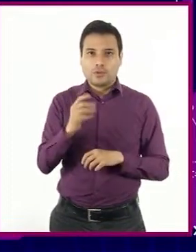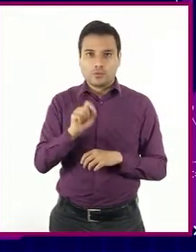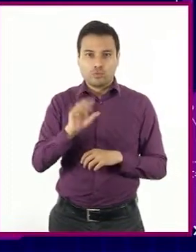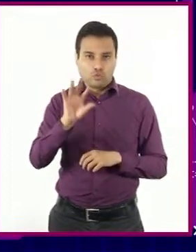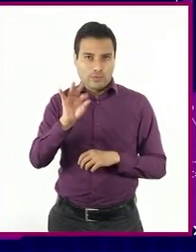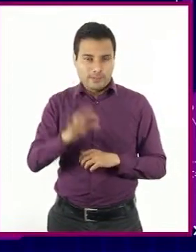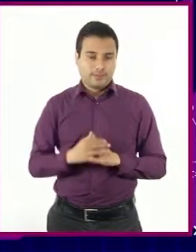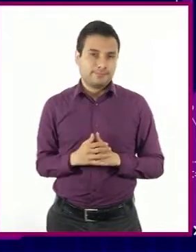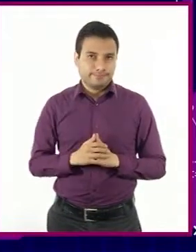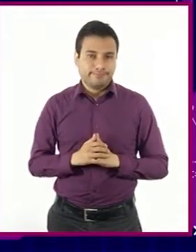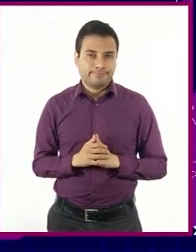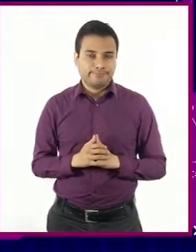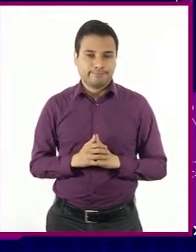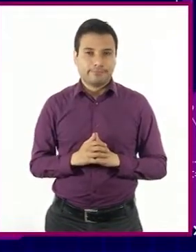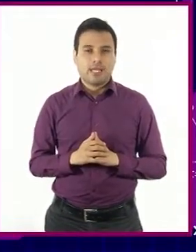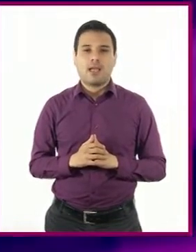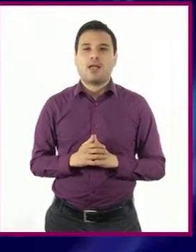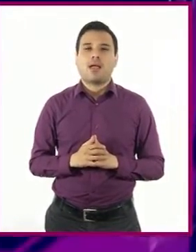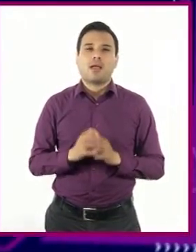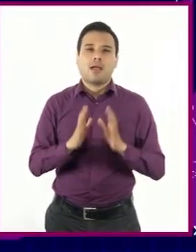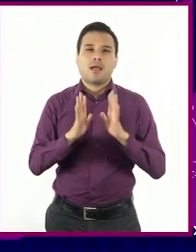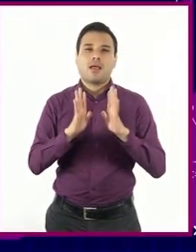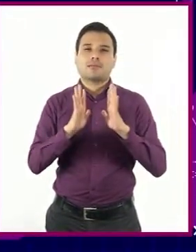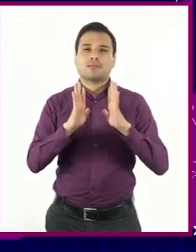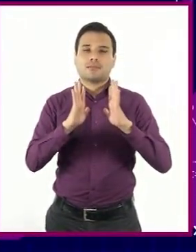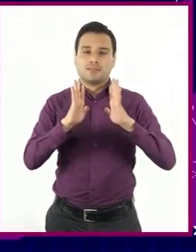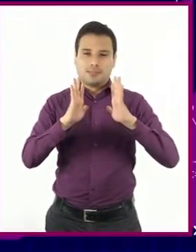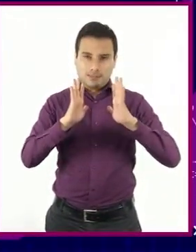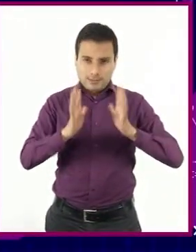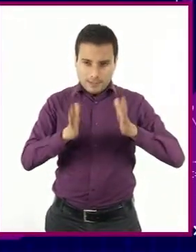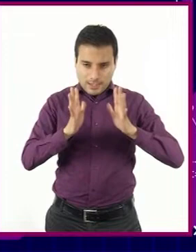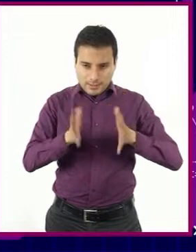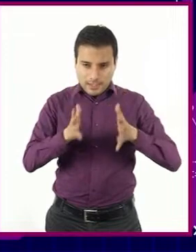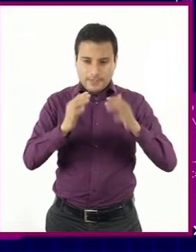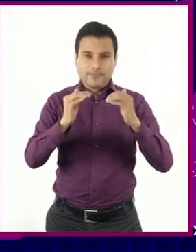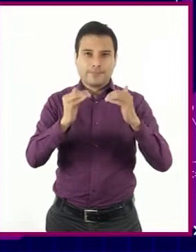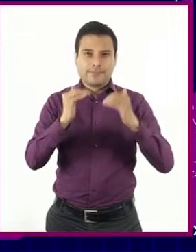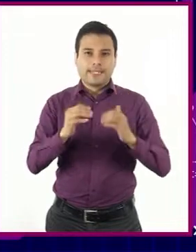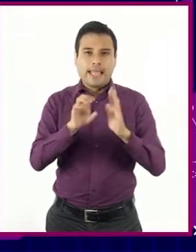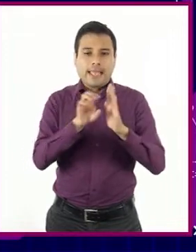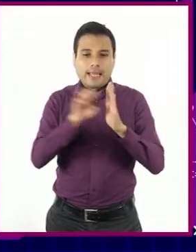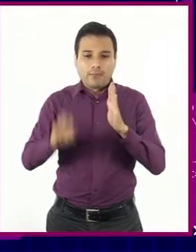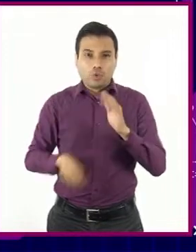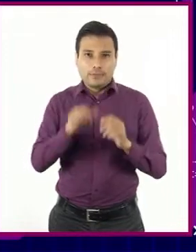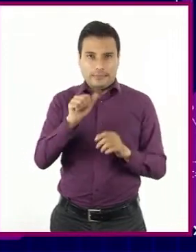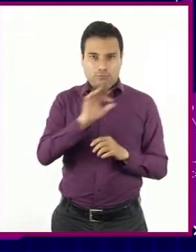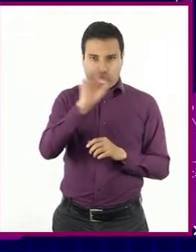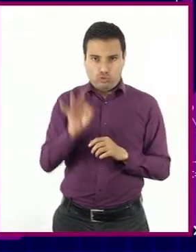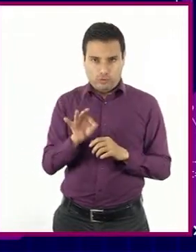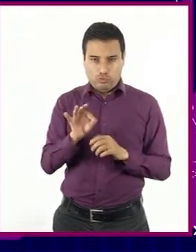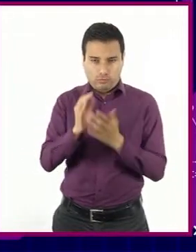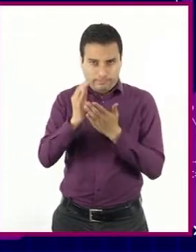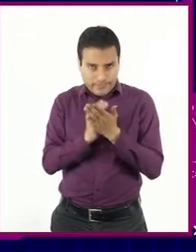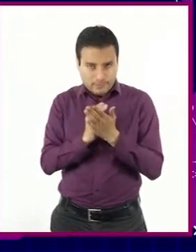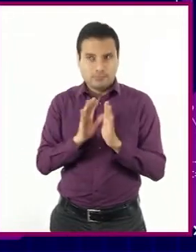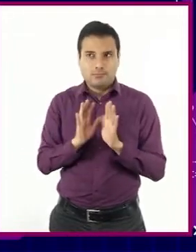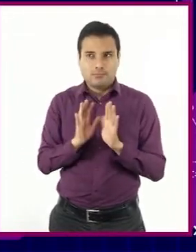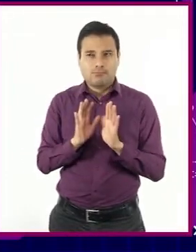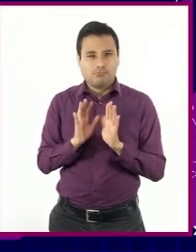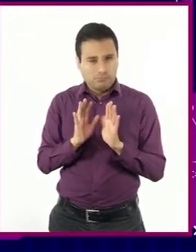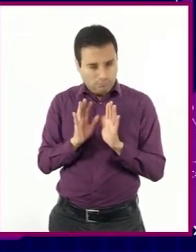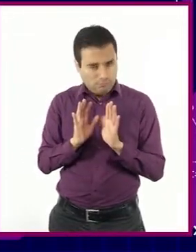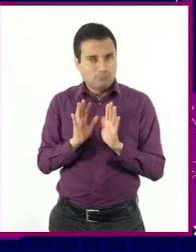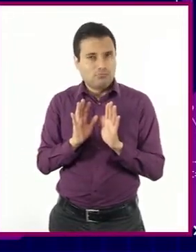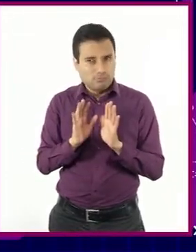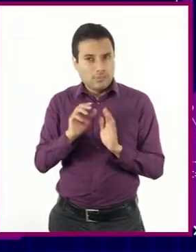974.40 pesos. Siguiendo esa línea de razonamiento, entonces, si se aplica el 16% de descuento al precio del